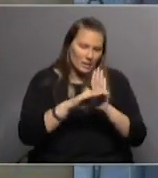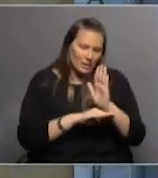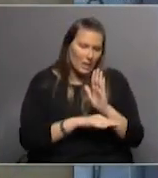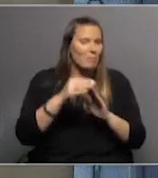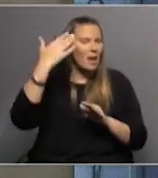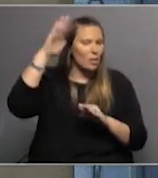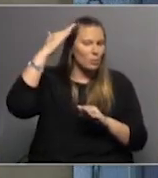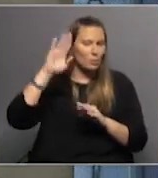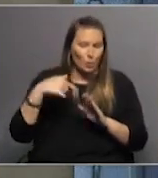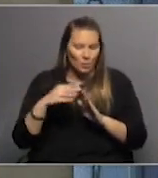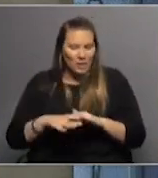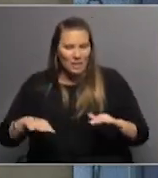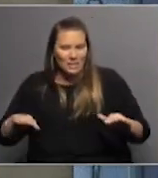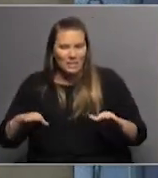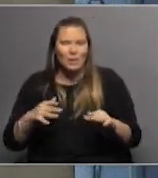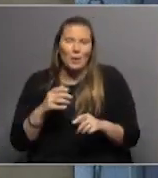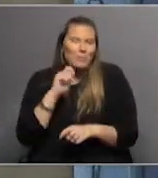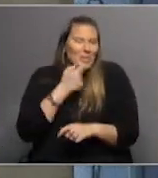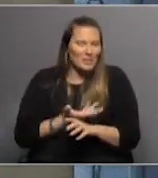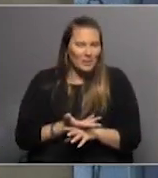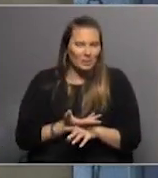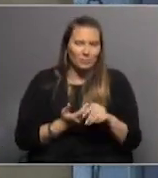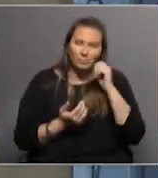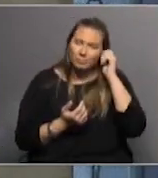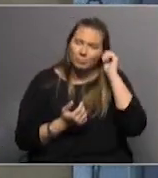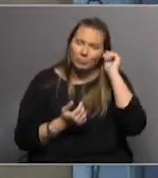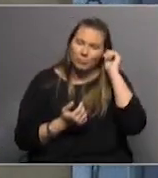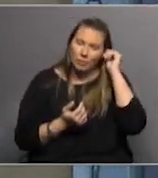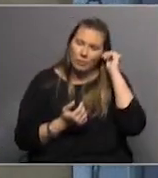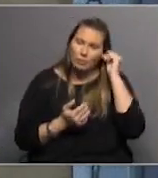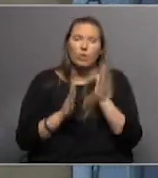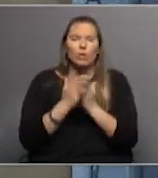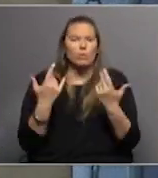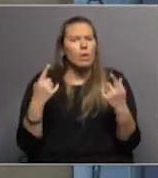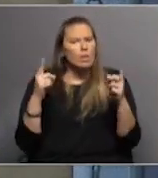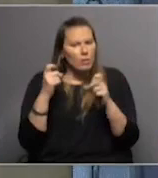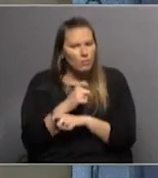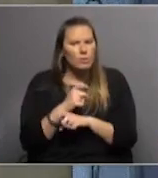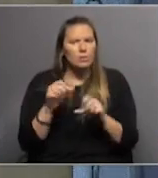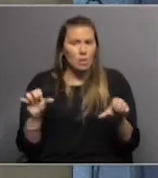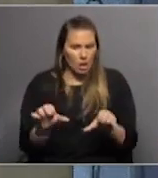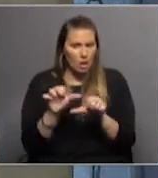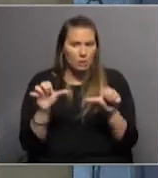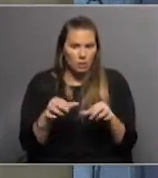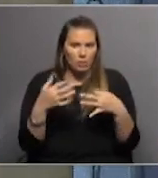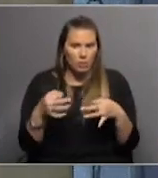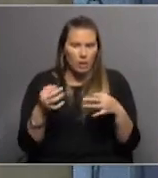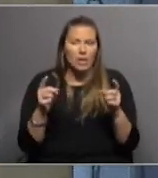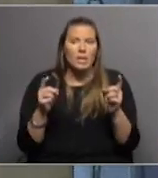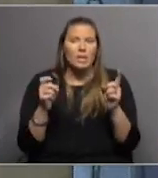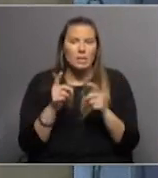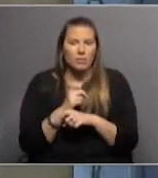otro libro de recetas para niños, muy, muy simpático. Además son libros que dan mucho trabajo, da trabajo hacer y da